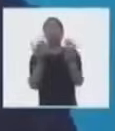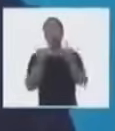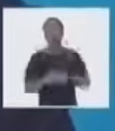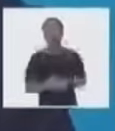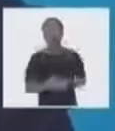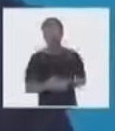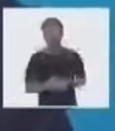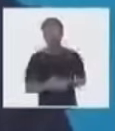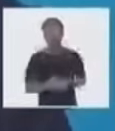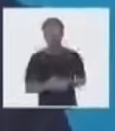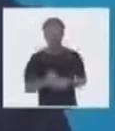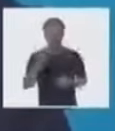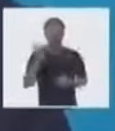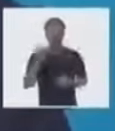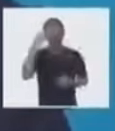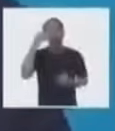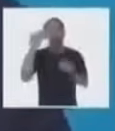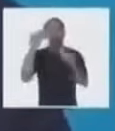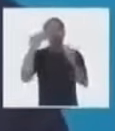quería preguntar,